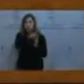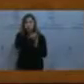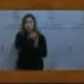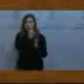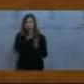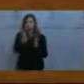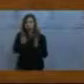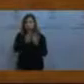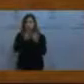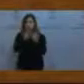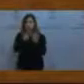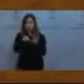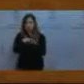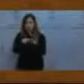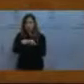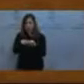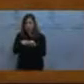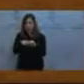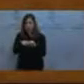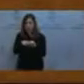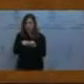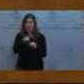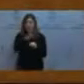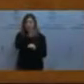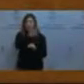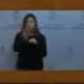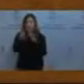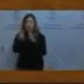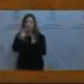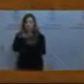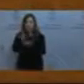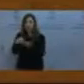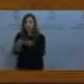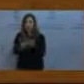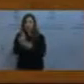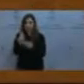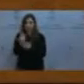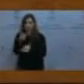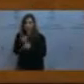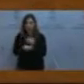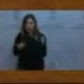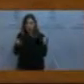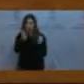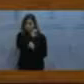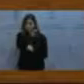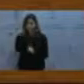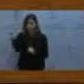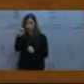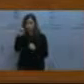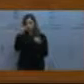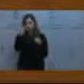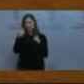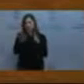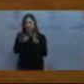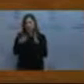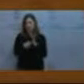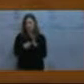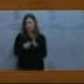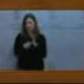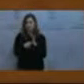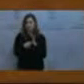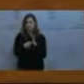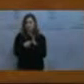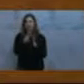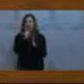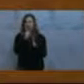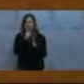plazas en centros de día. No se va a hacer ninguna o se va a intentar corregir de alguna manera. Hablaba de restablecer la cuantía mínima de dependencia, de más